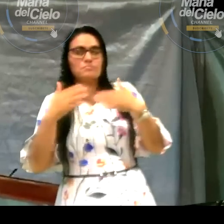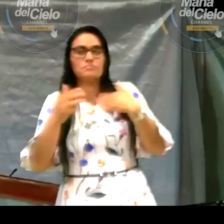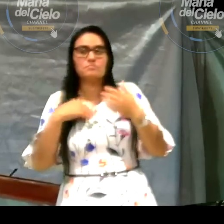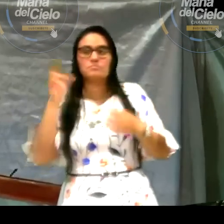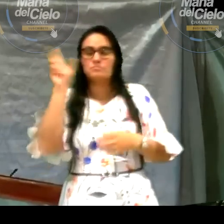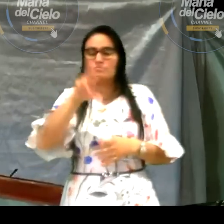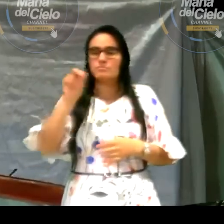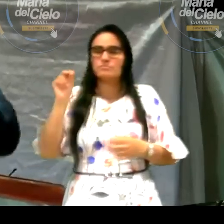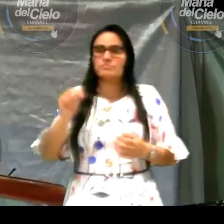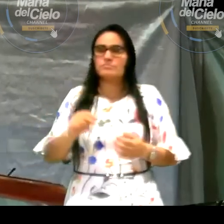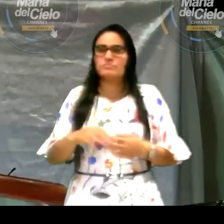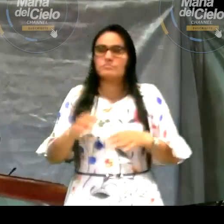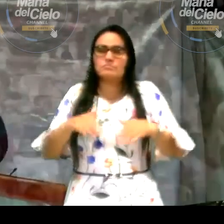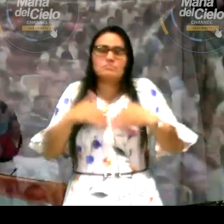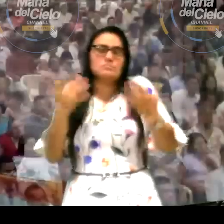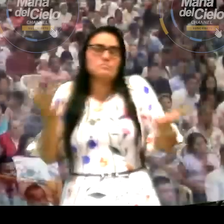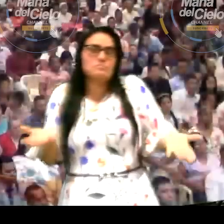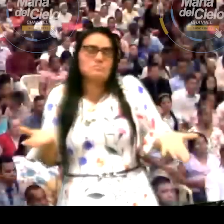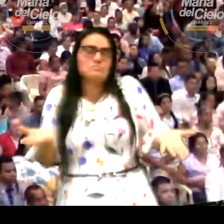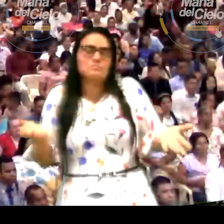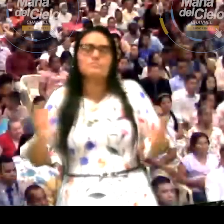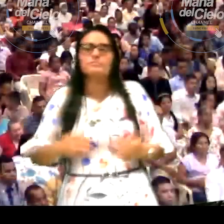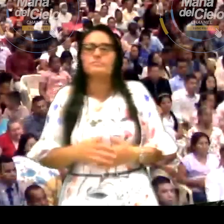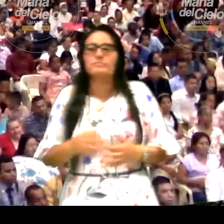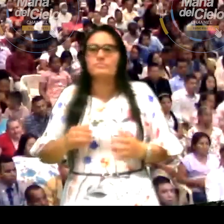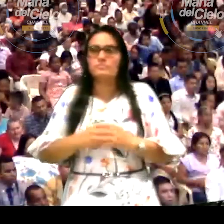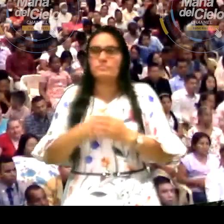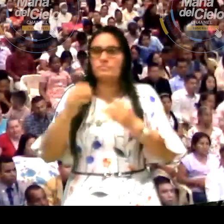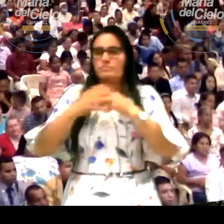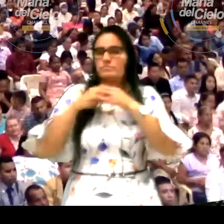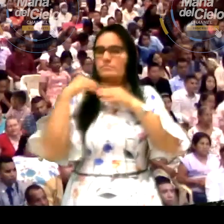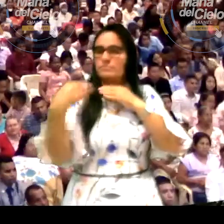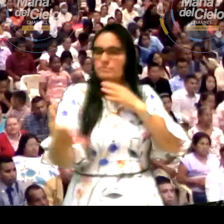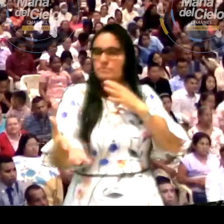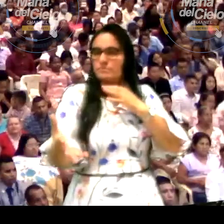¿Cómo se va a ir el tumor de ti? No sé, pero se va a ir.